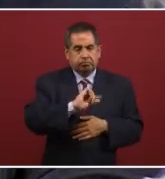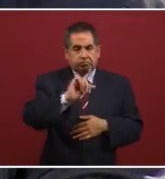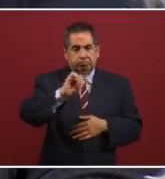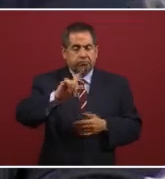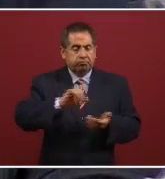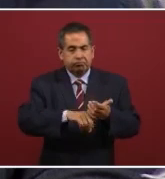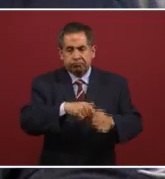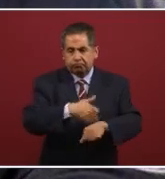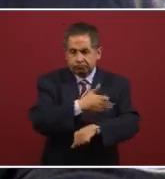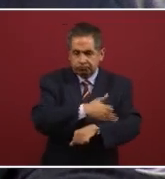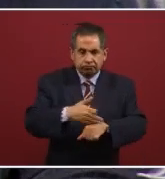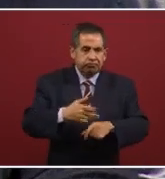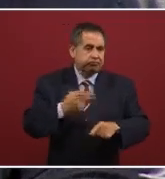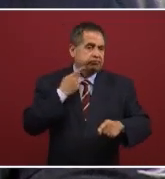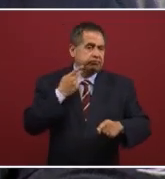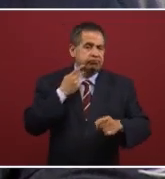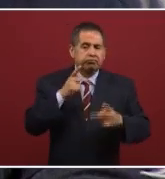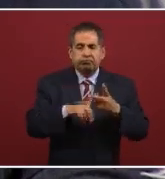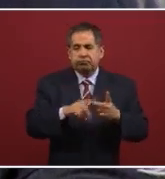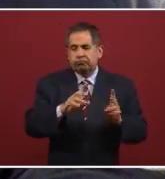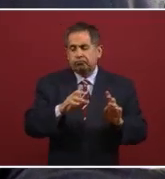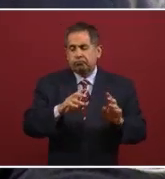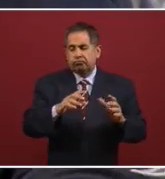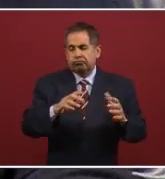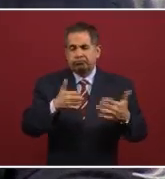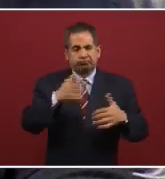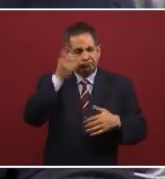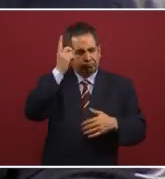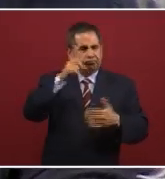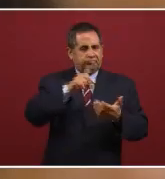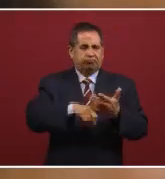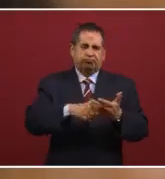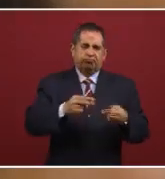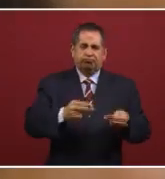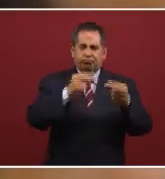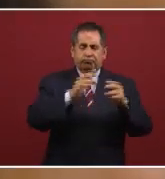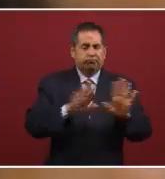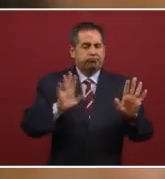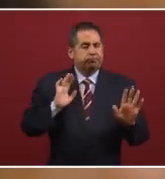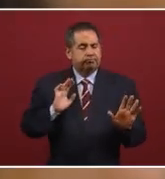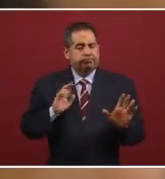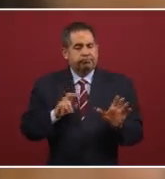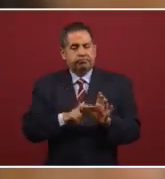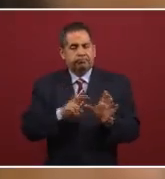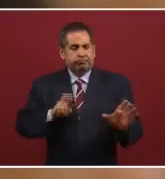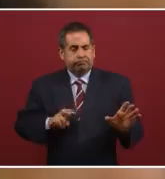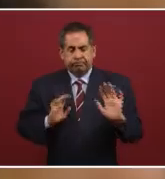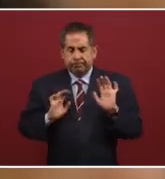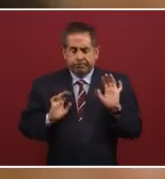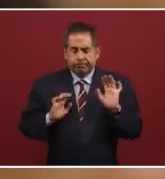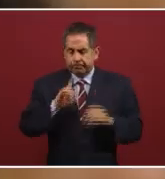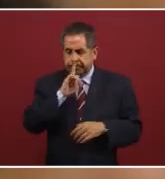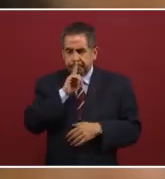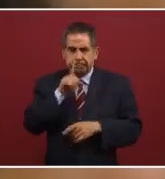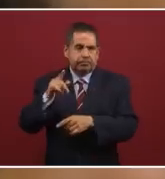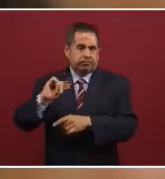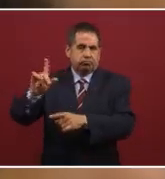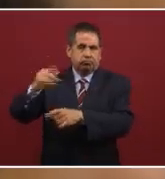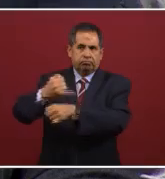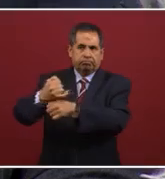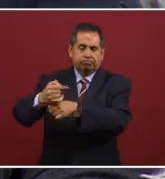políticos o de personajes de la vida pública.